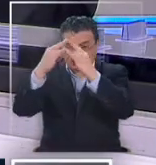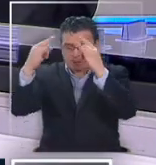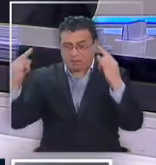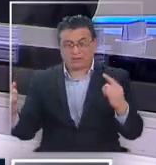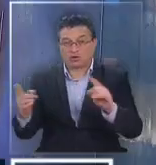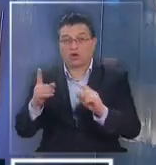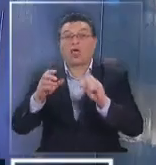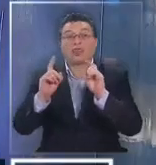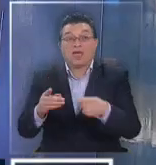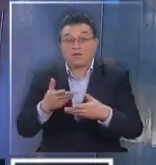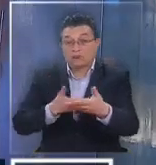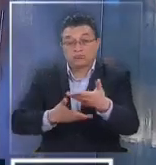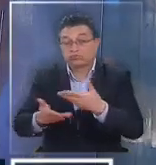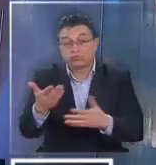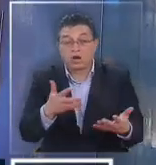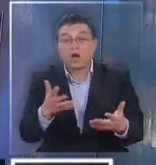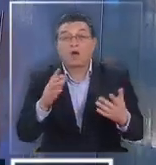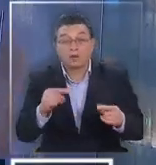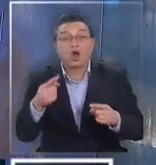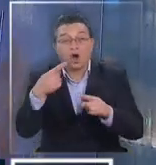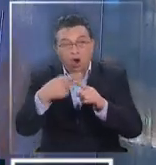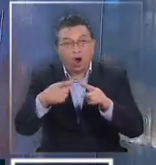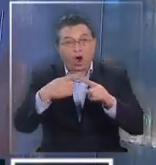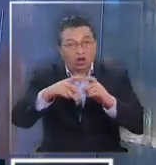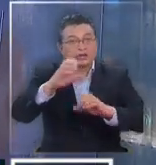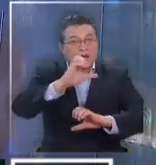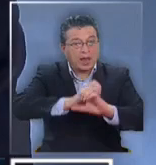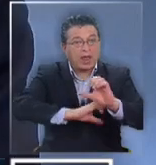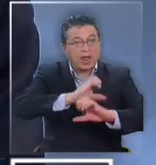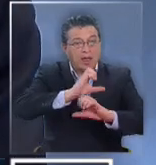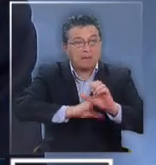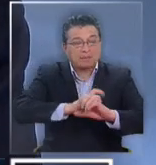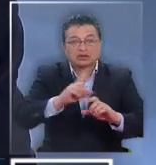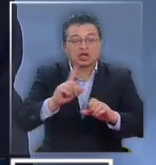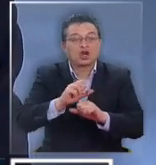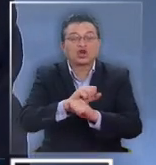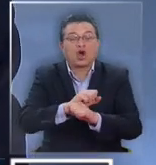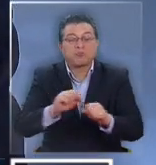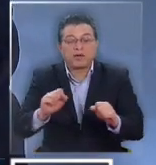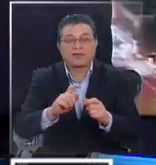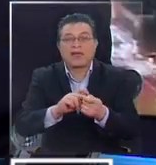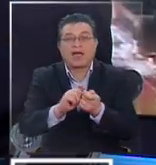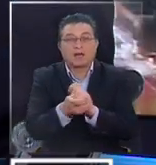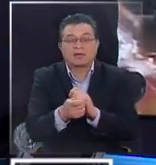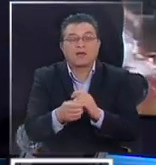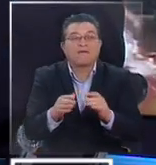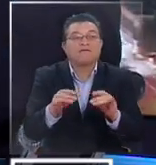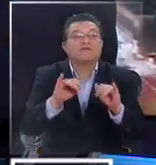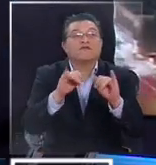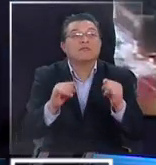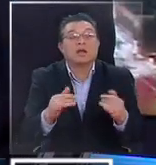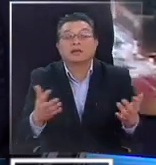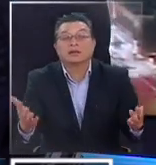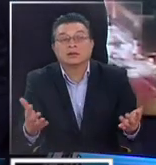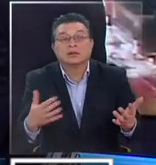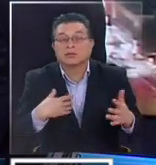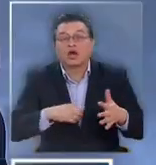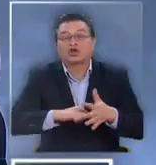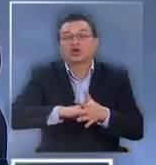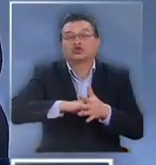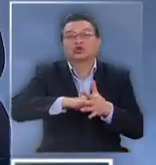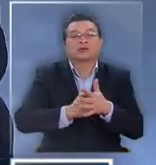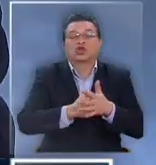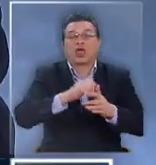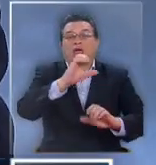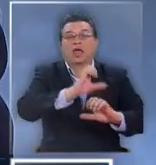que seguir con estos flujos pero hay un montón de otras industrias que dado que no pueden cambiar sus formas de comportamiento o sencillamente se suspendió la